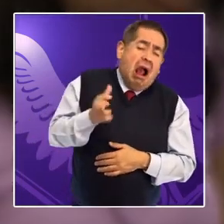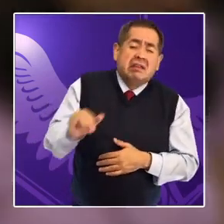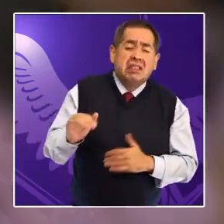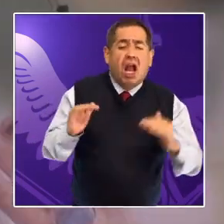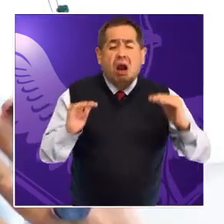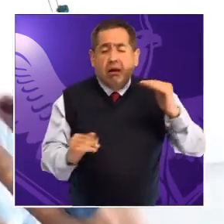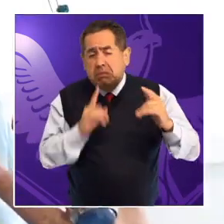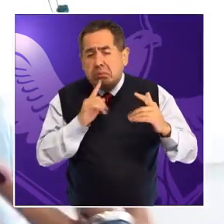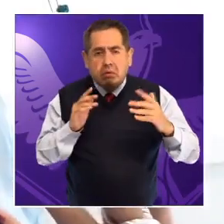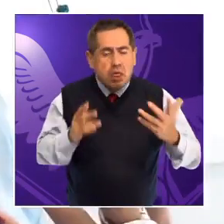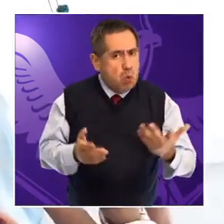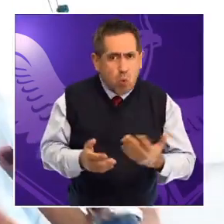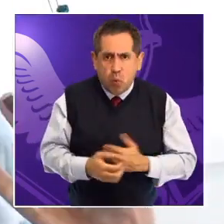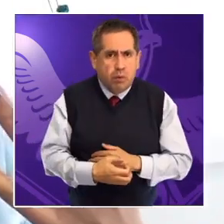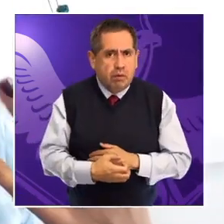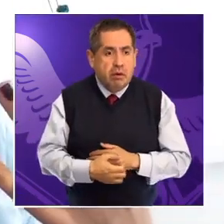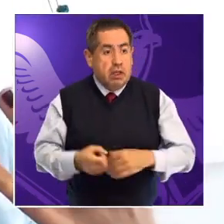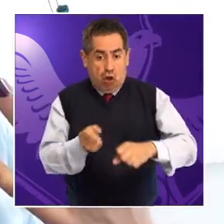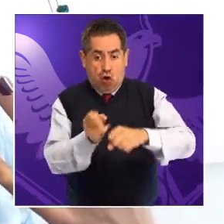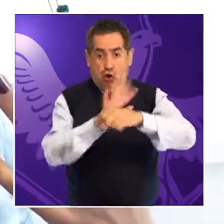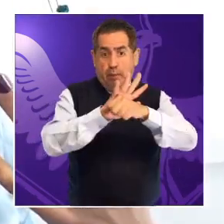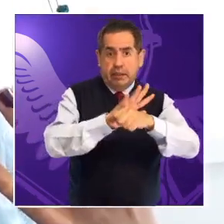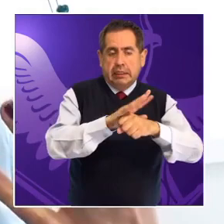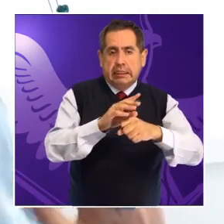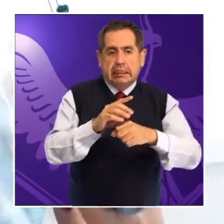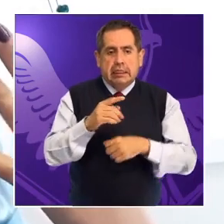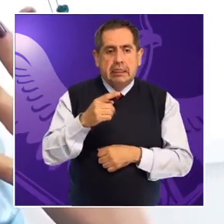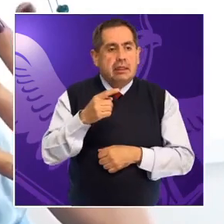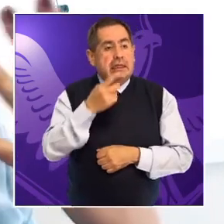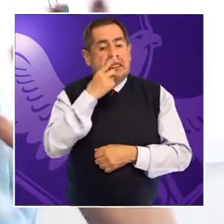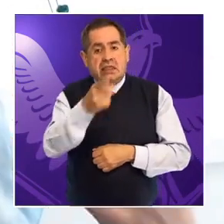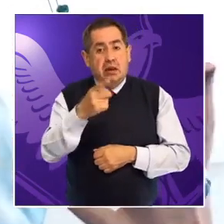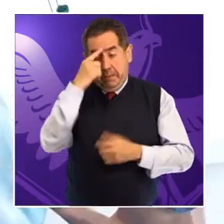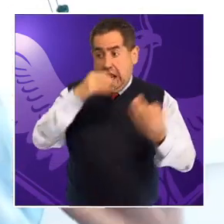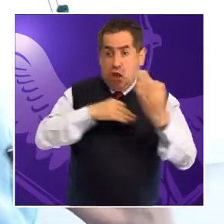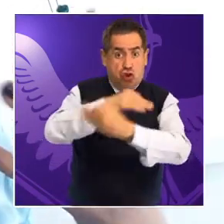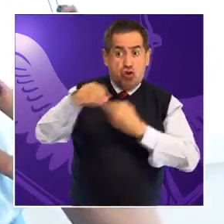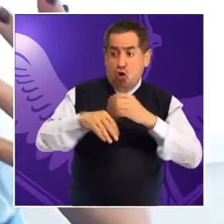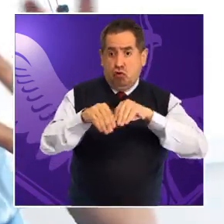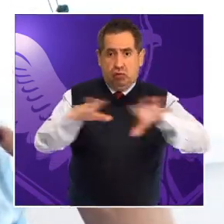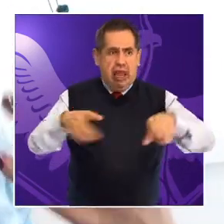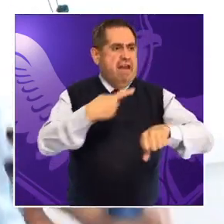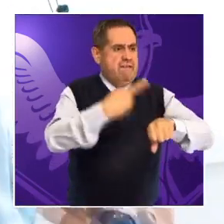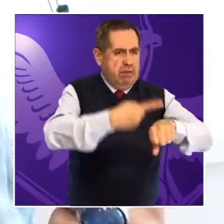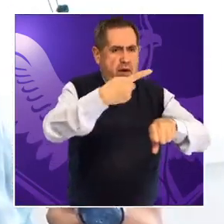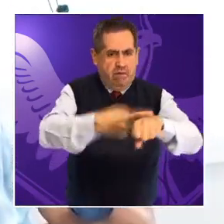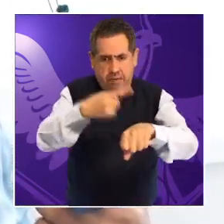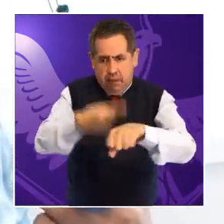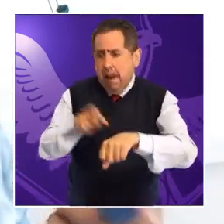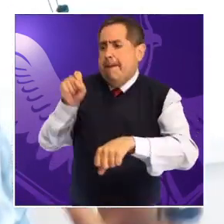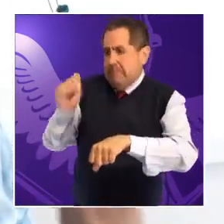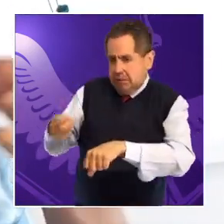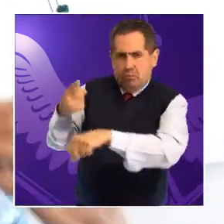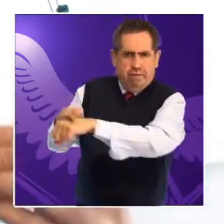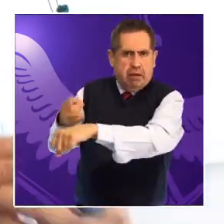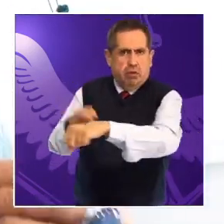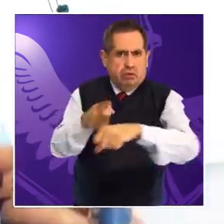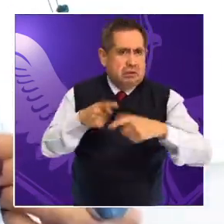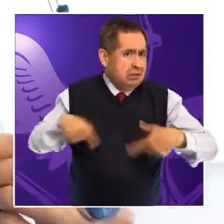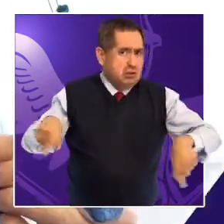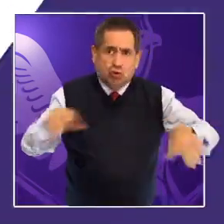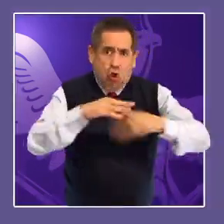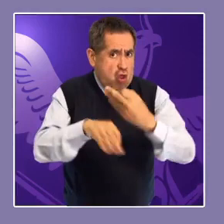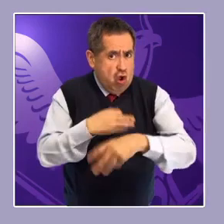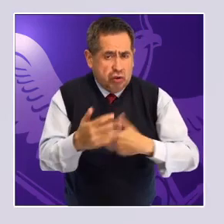bien el COVID-19 se dice que es democrático, no discrimina, el virus no discrimina, bueno, sí hay que tener en